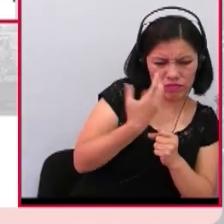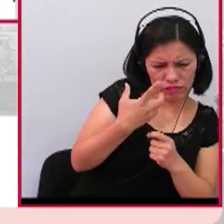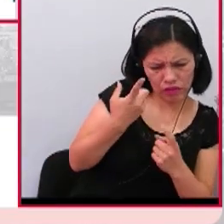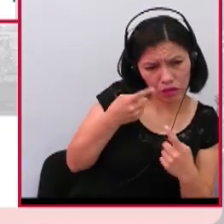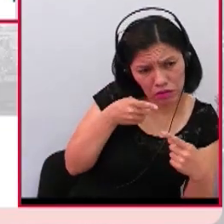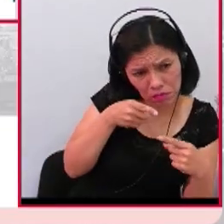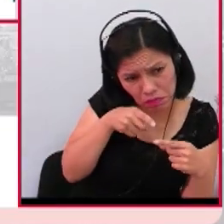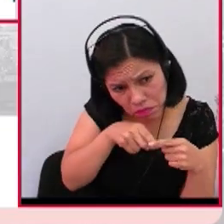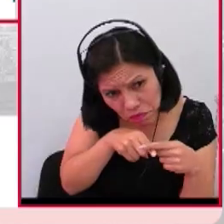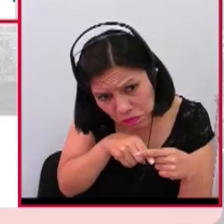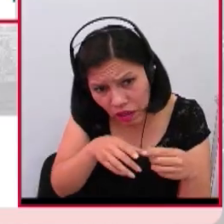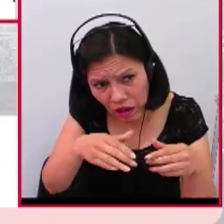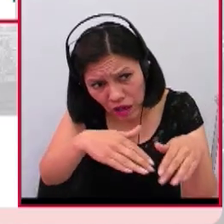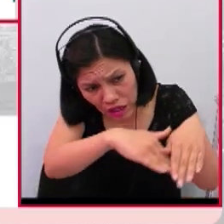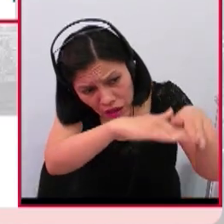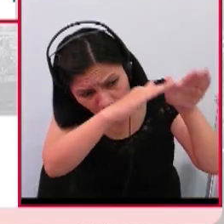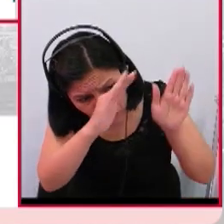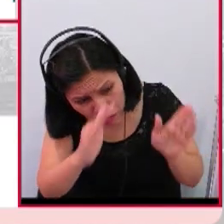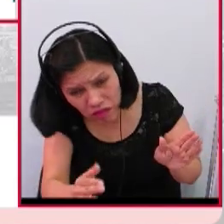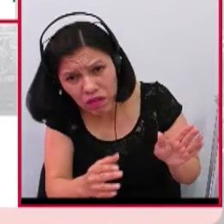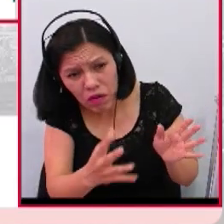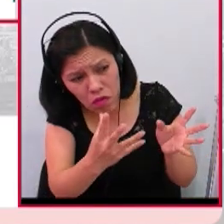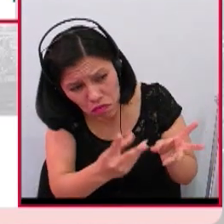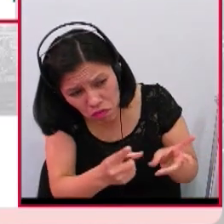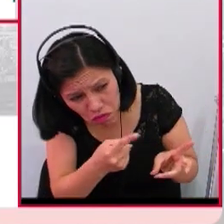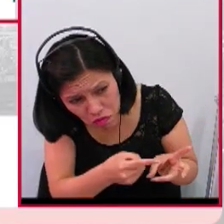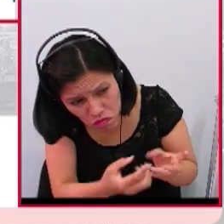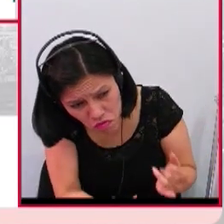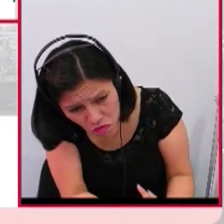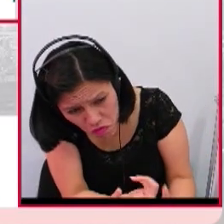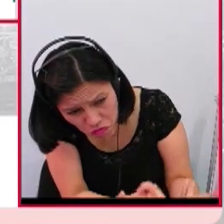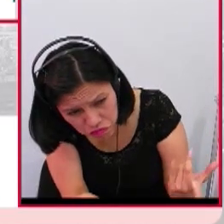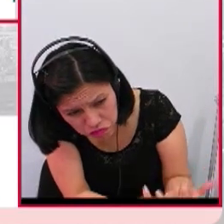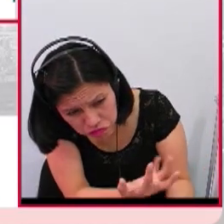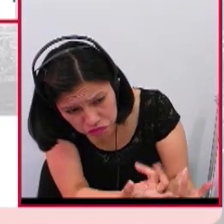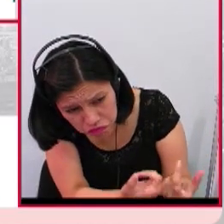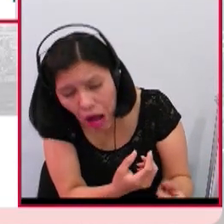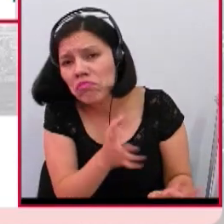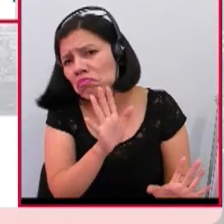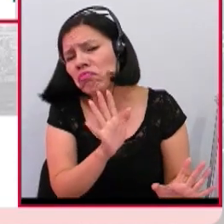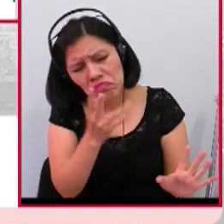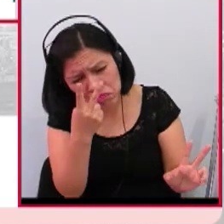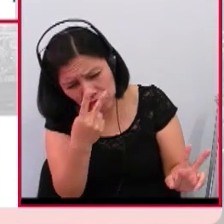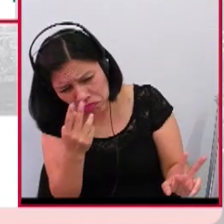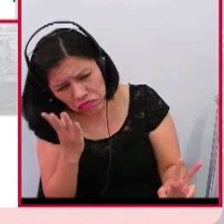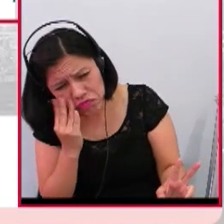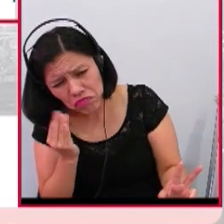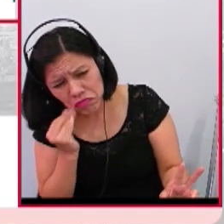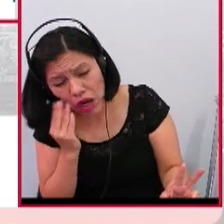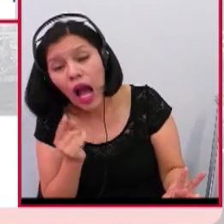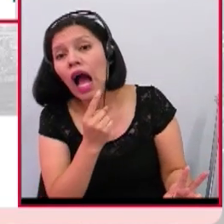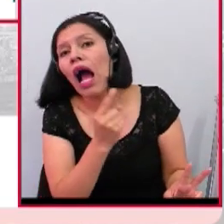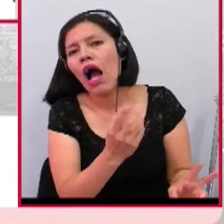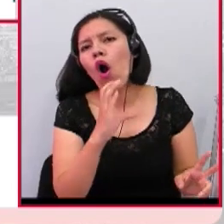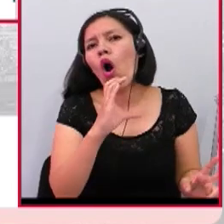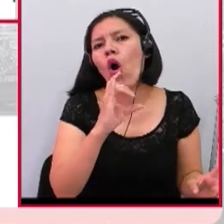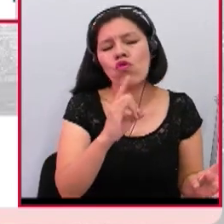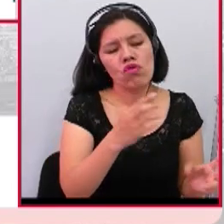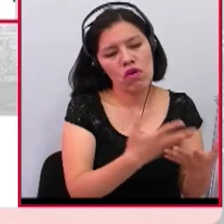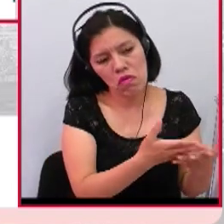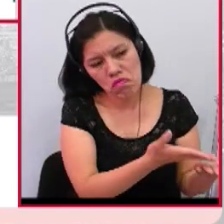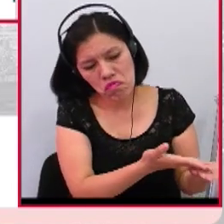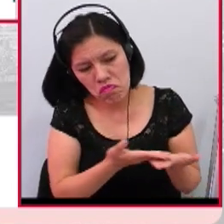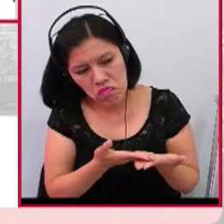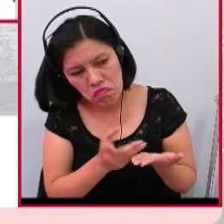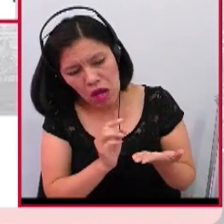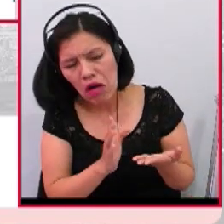la llama, en función de la llama y su experiencia, decía, ya está el cobre. Esa era la experiencia. Actualmente ya el operador no saca el